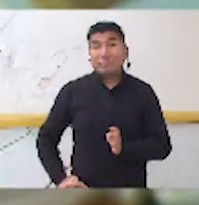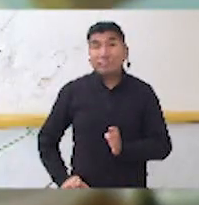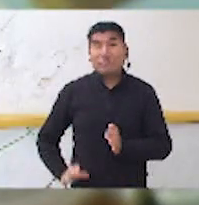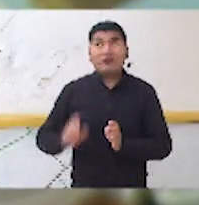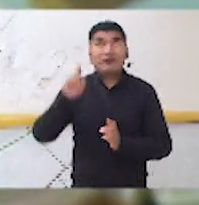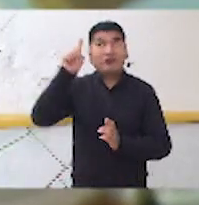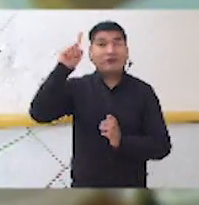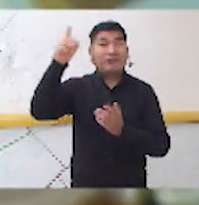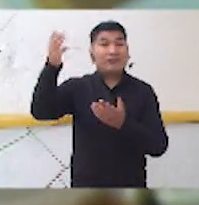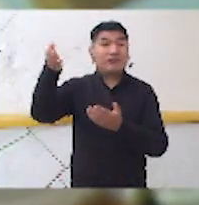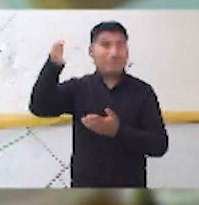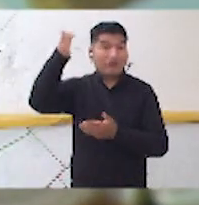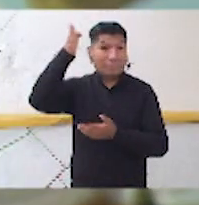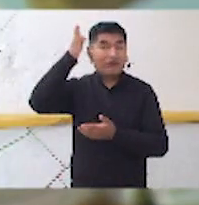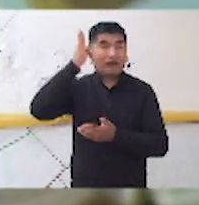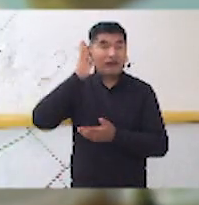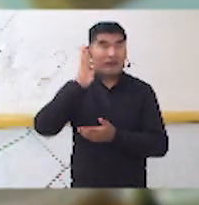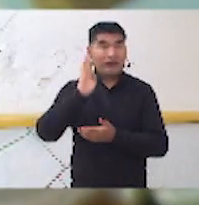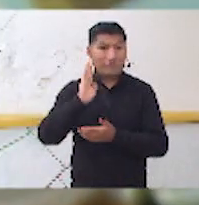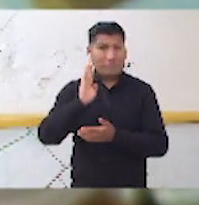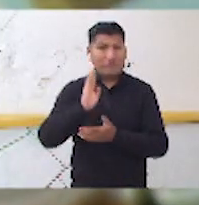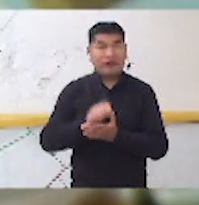Jesucristo, Dios